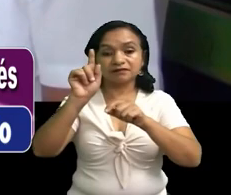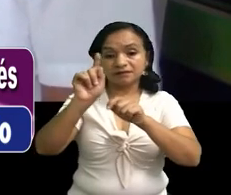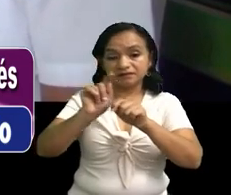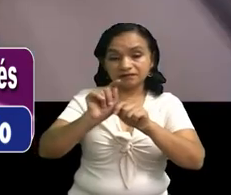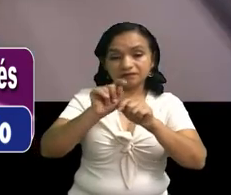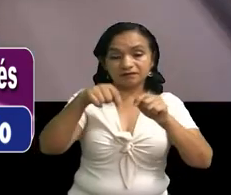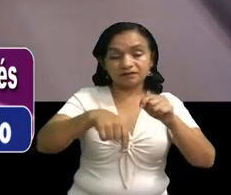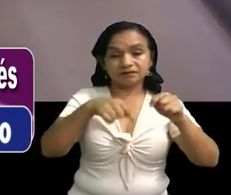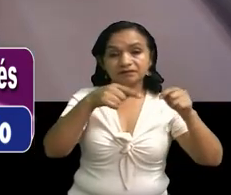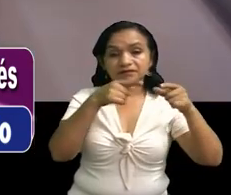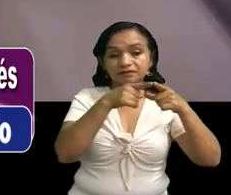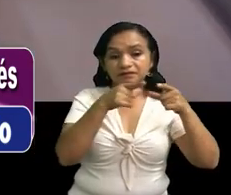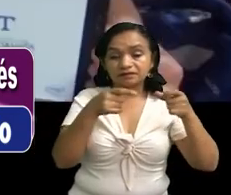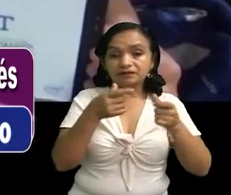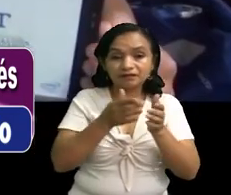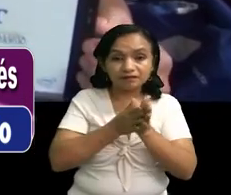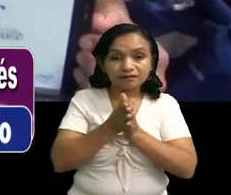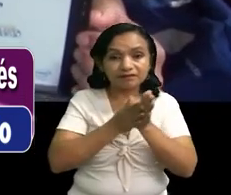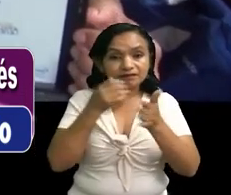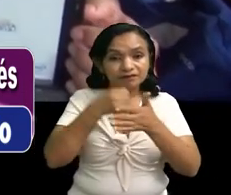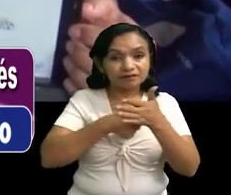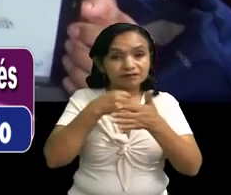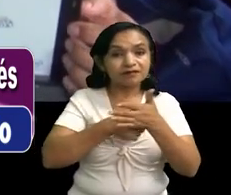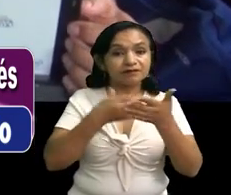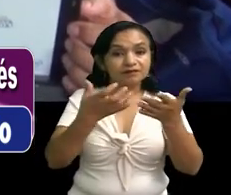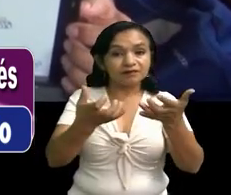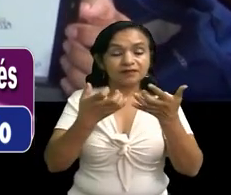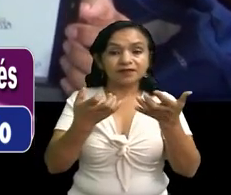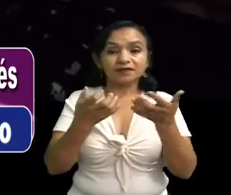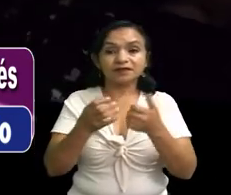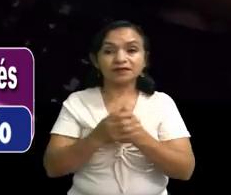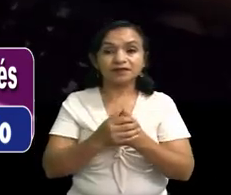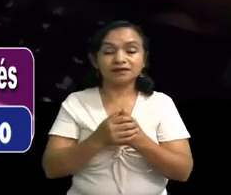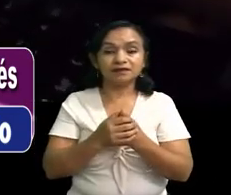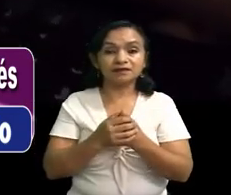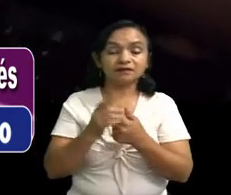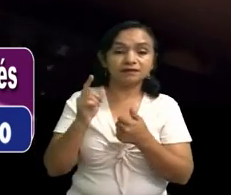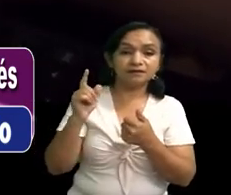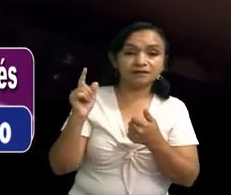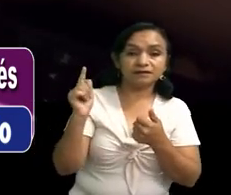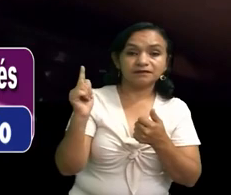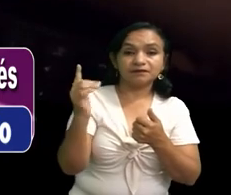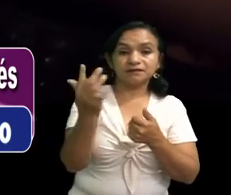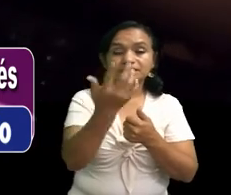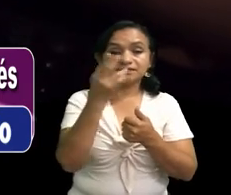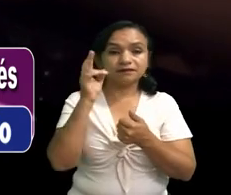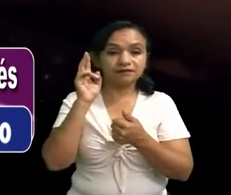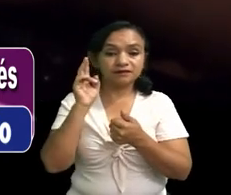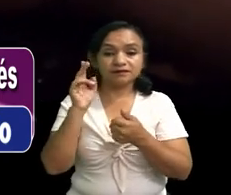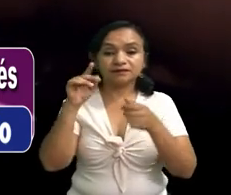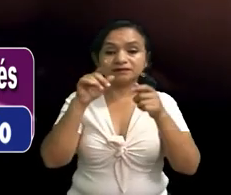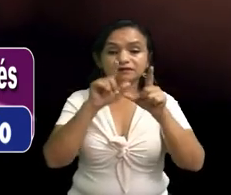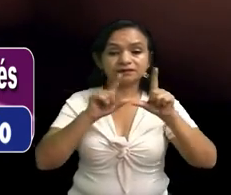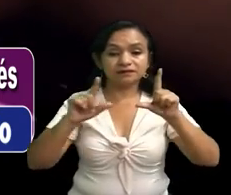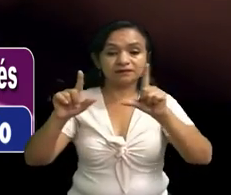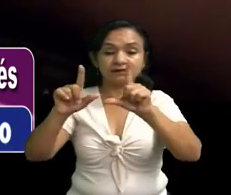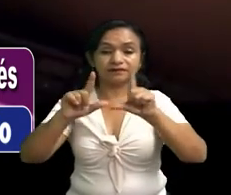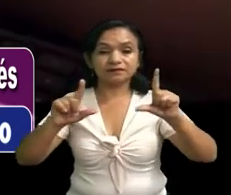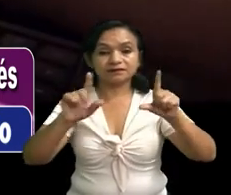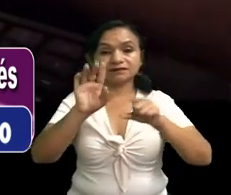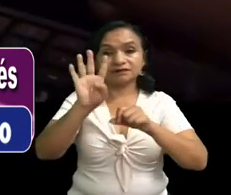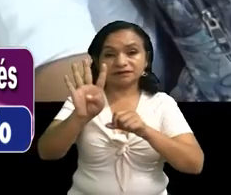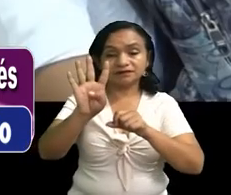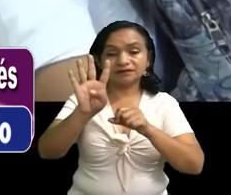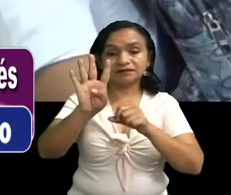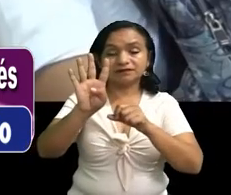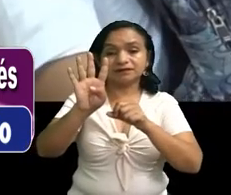pues está siendo un desafío. Nosotros quisiéramos tener a todo nuestro recinto, porque tenemos 4 facultades fuera